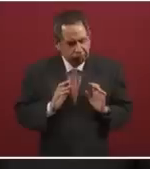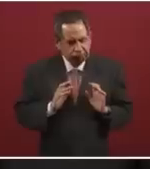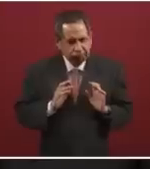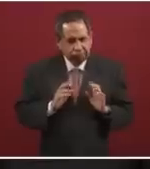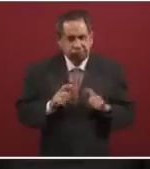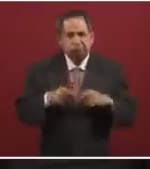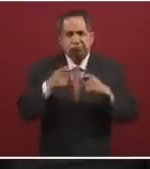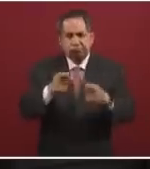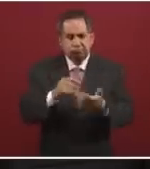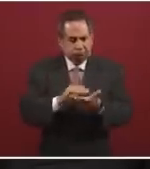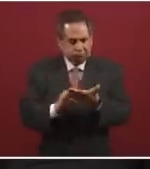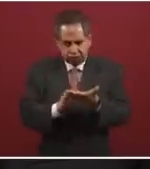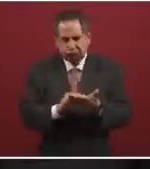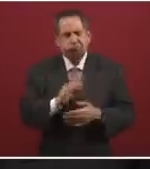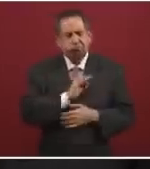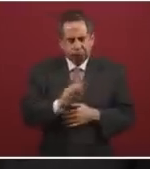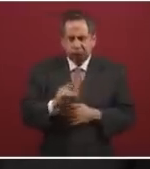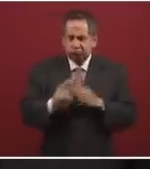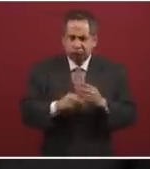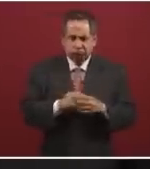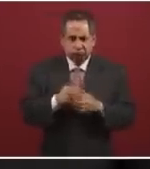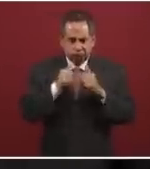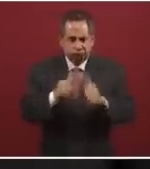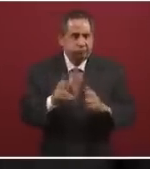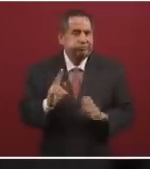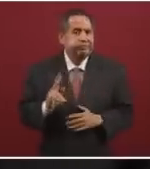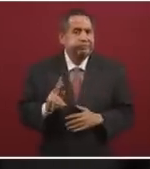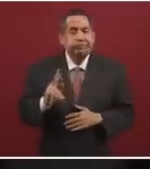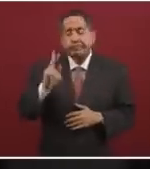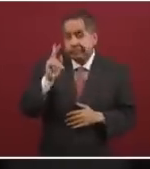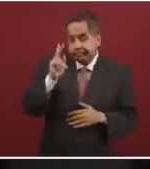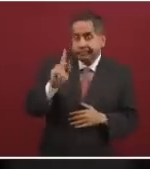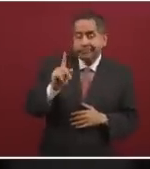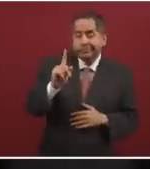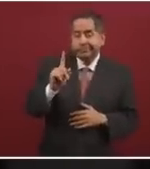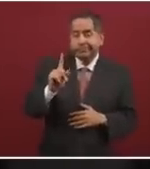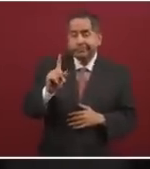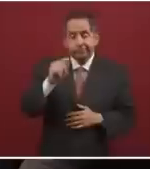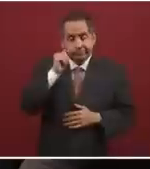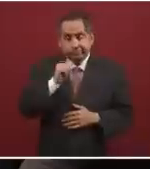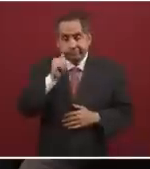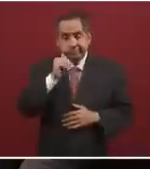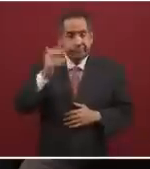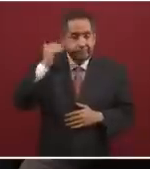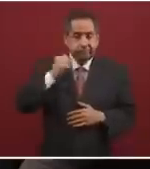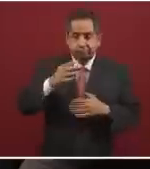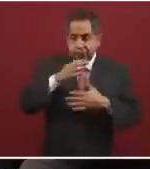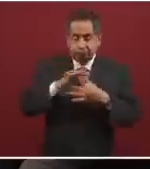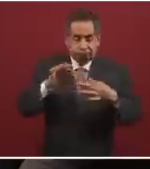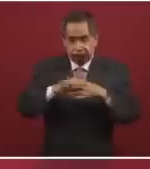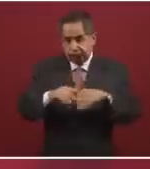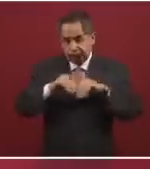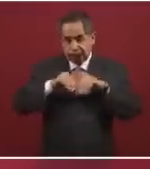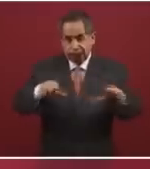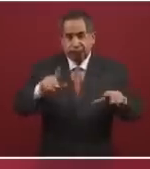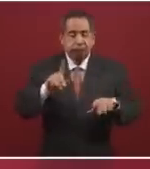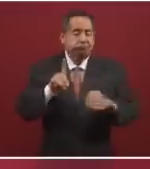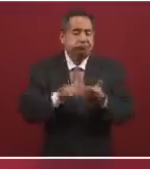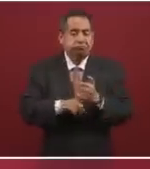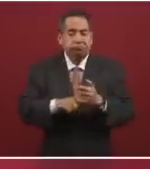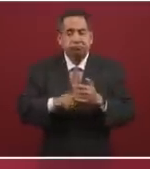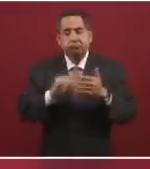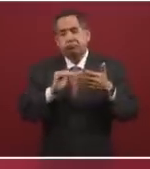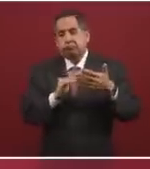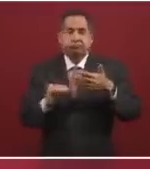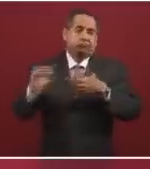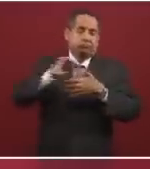los daños causados, pero siempre se habló de que se